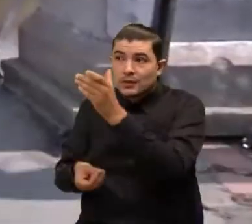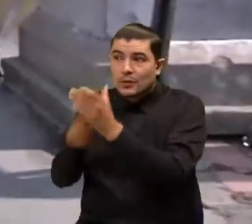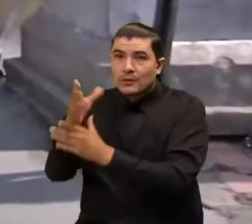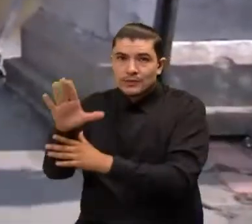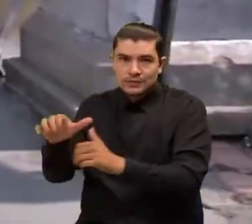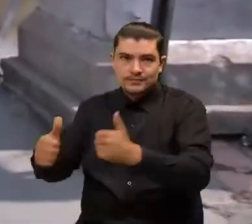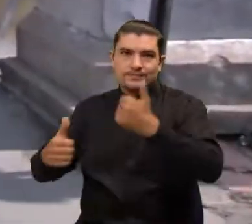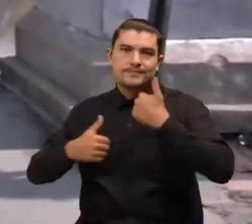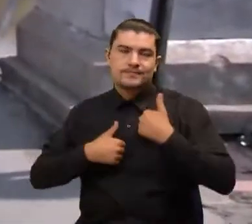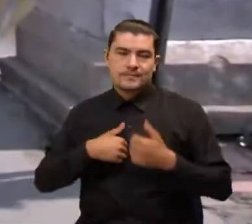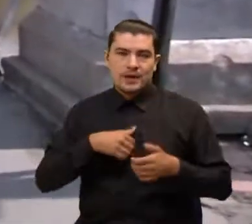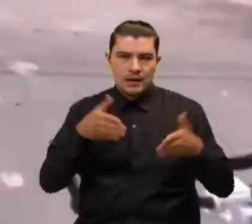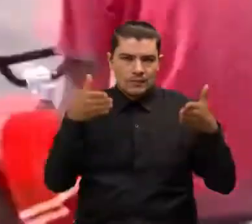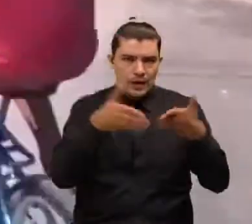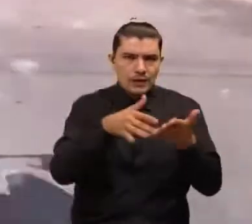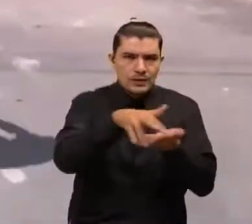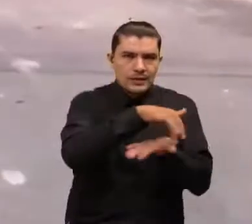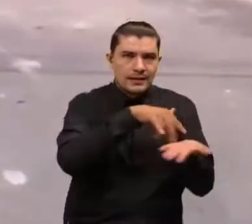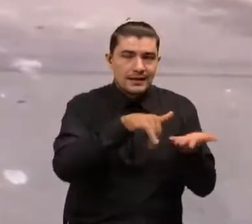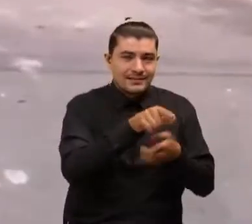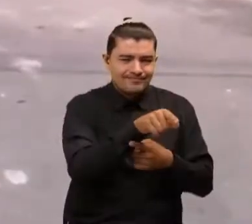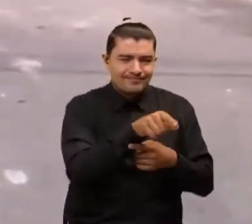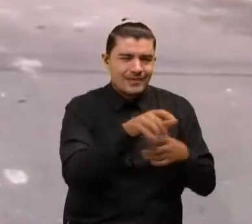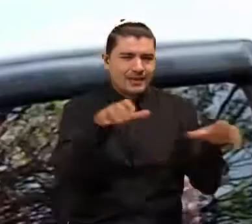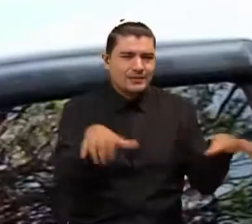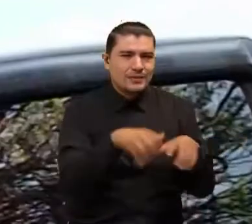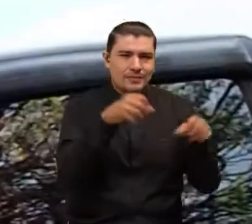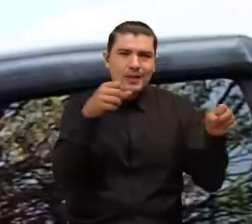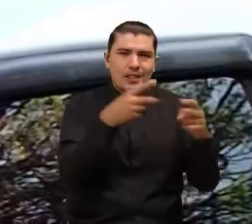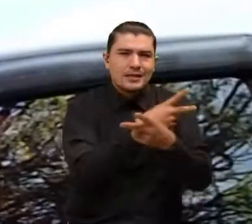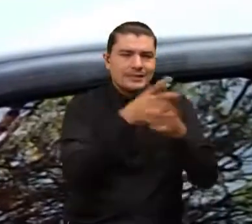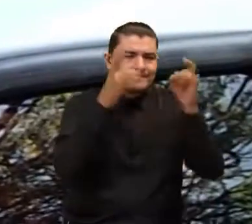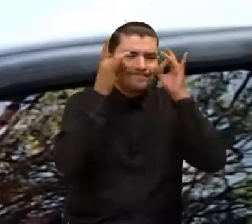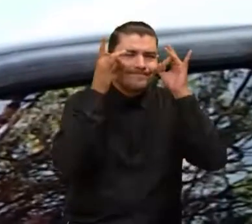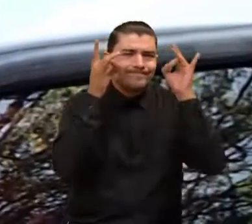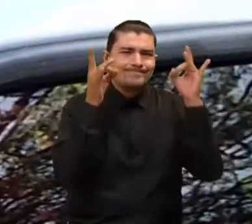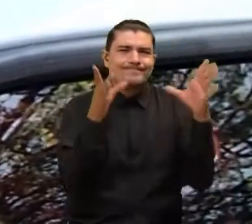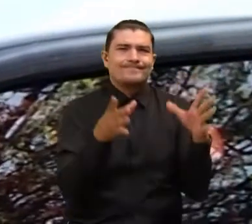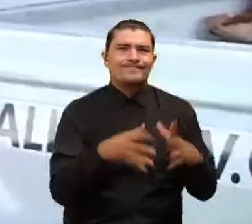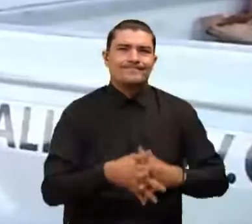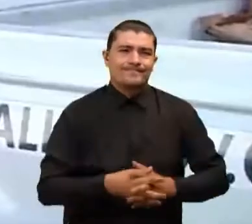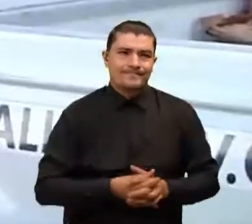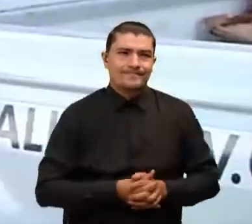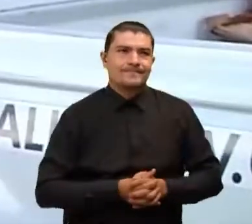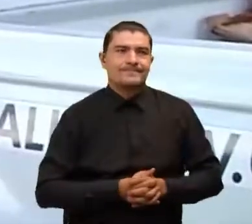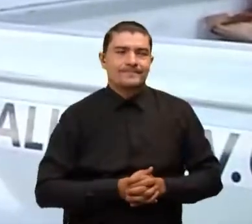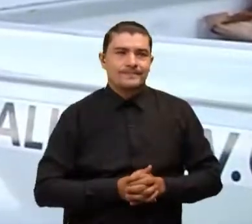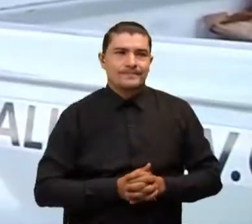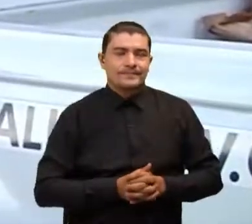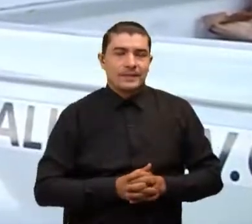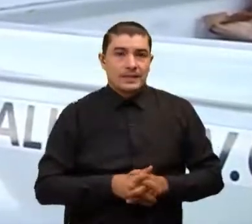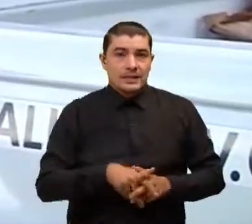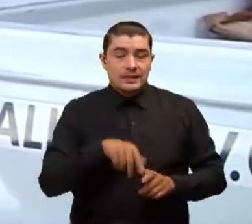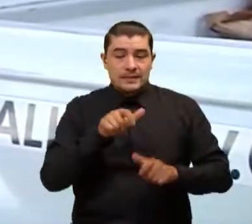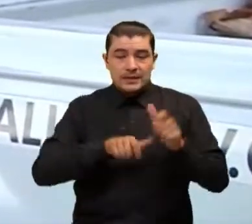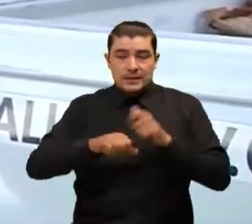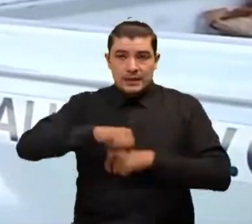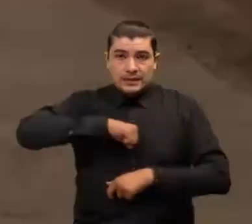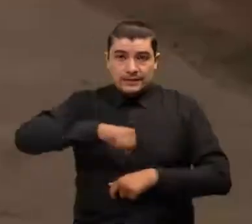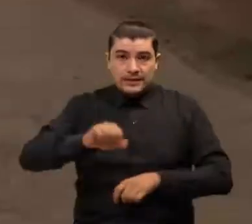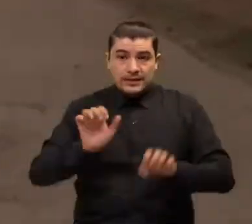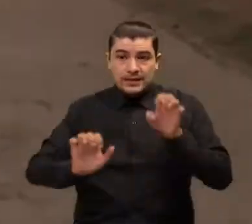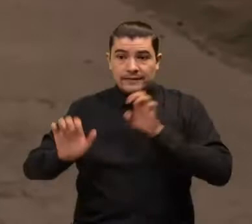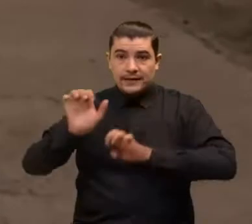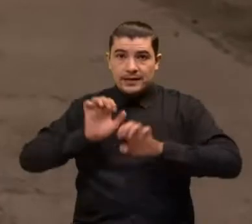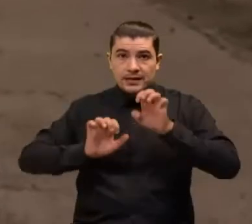En Puerto Santander los hechos de violencia también se han reincrudecido, donde según los defensores de derechos humanos se han registrado alrededor de